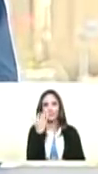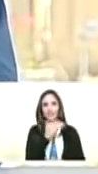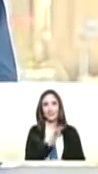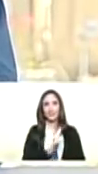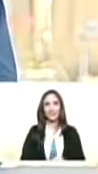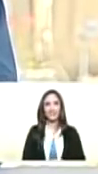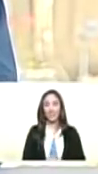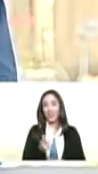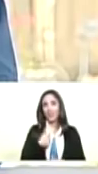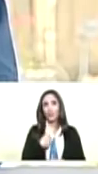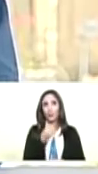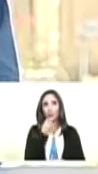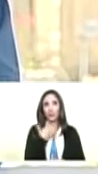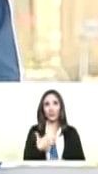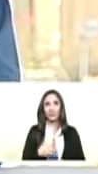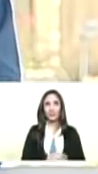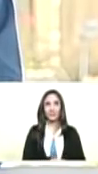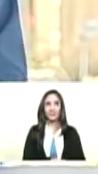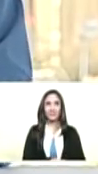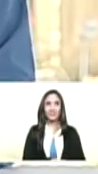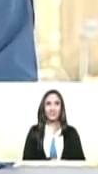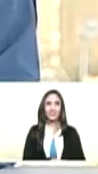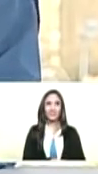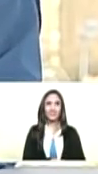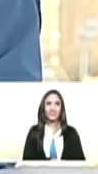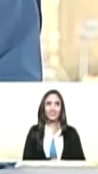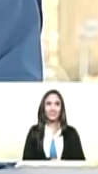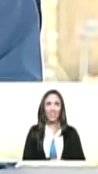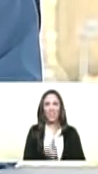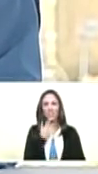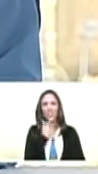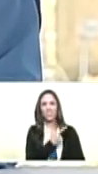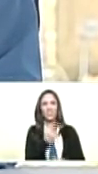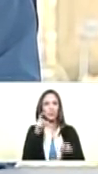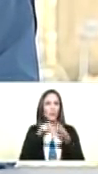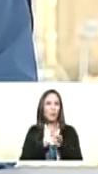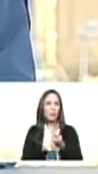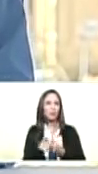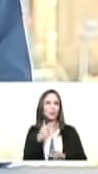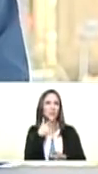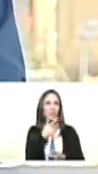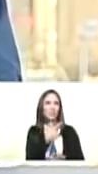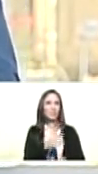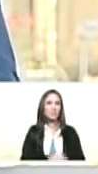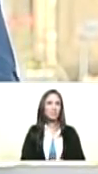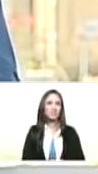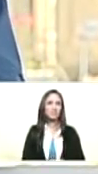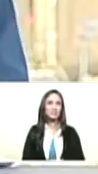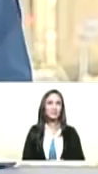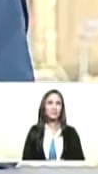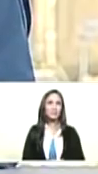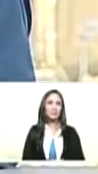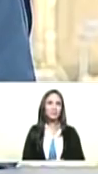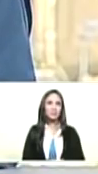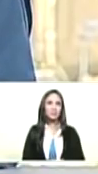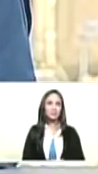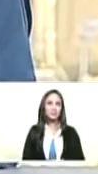Estoy en la flor y nata, pues. ¿Qué dice Silita? ¿Ah? Eso.